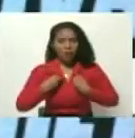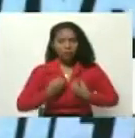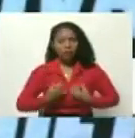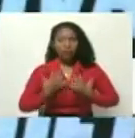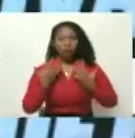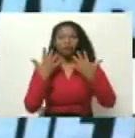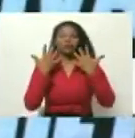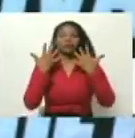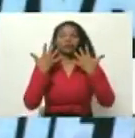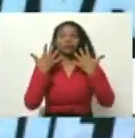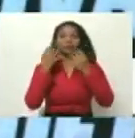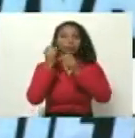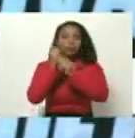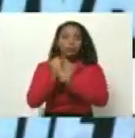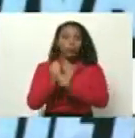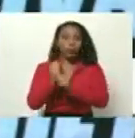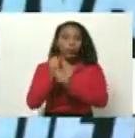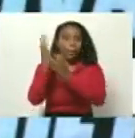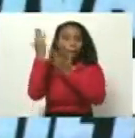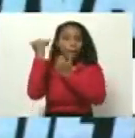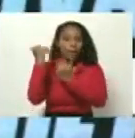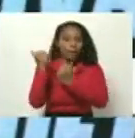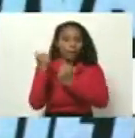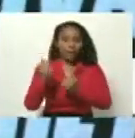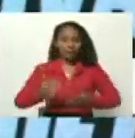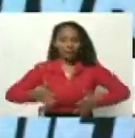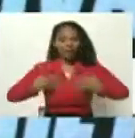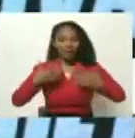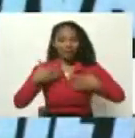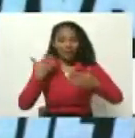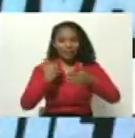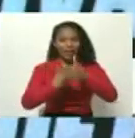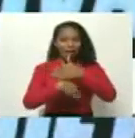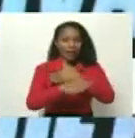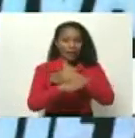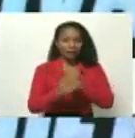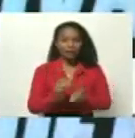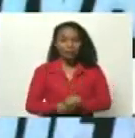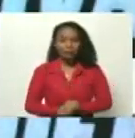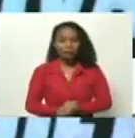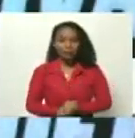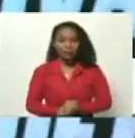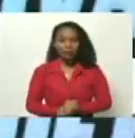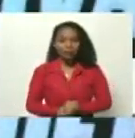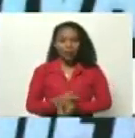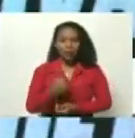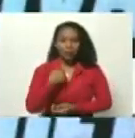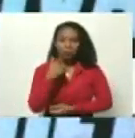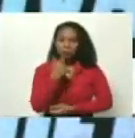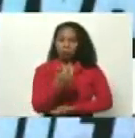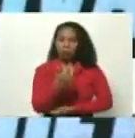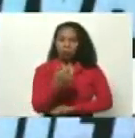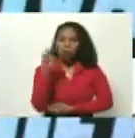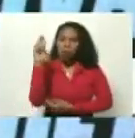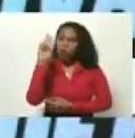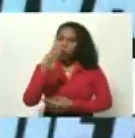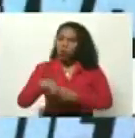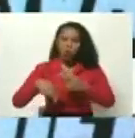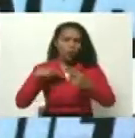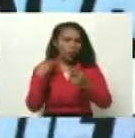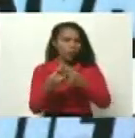respirando, esperanzado y con ganas de salir adelante. Yo digo, nunca más